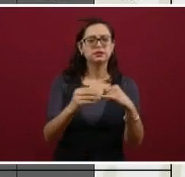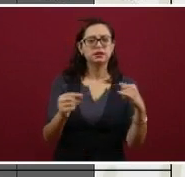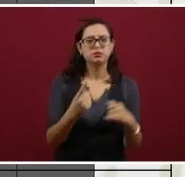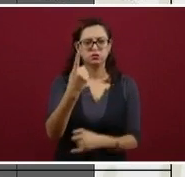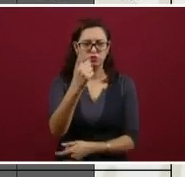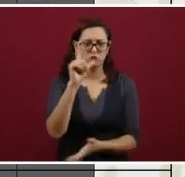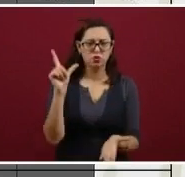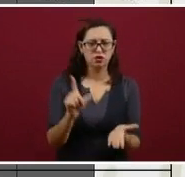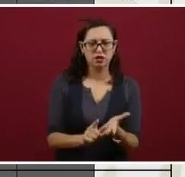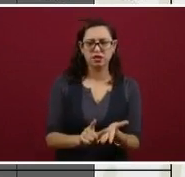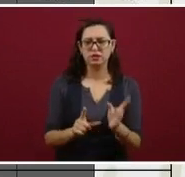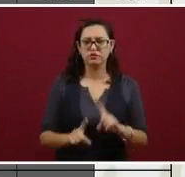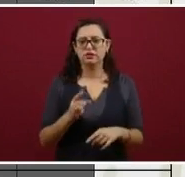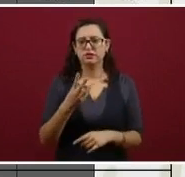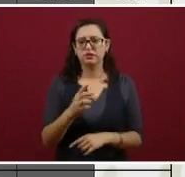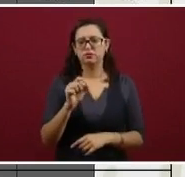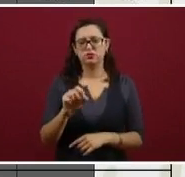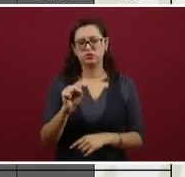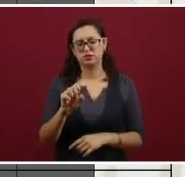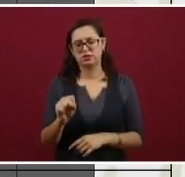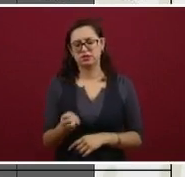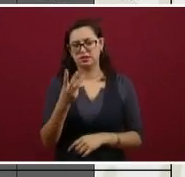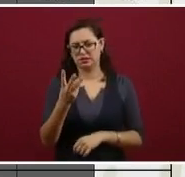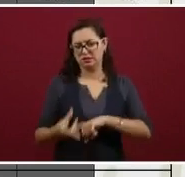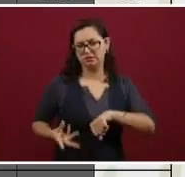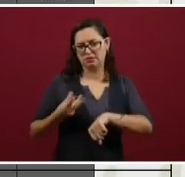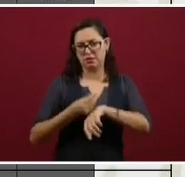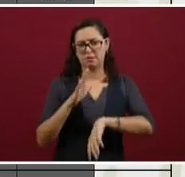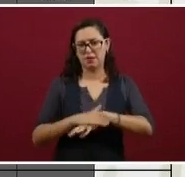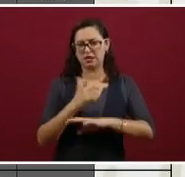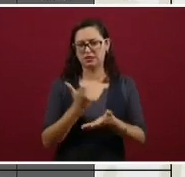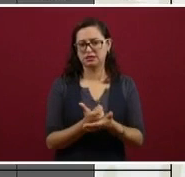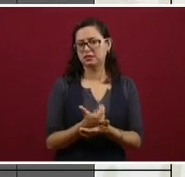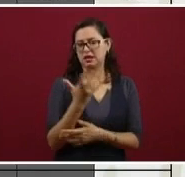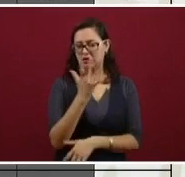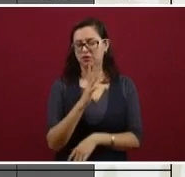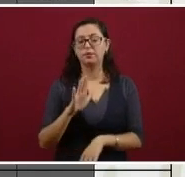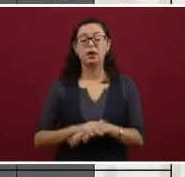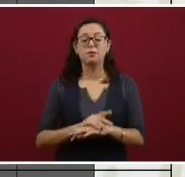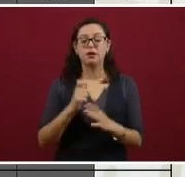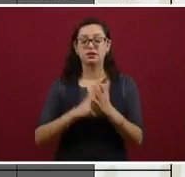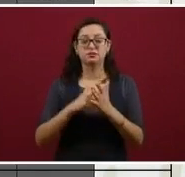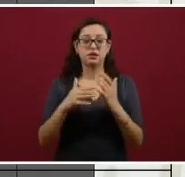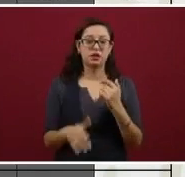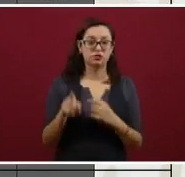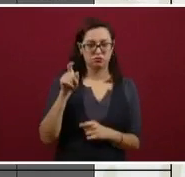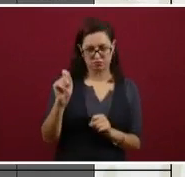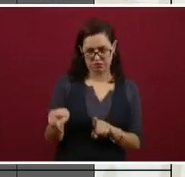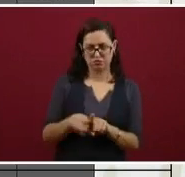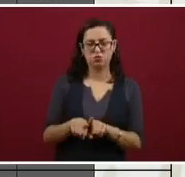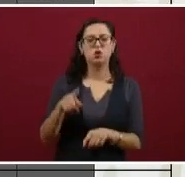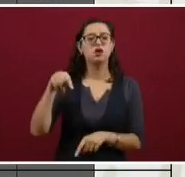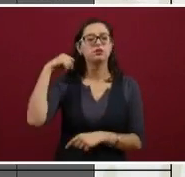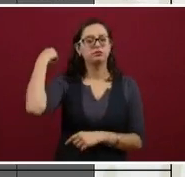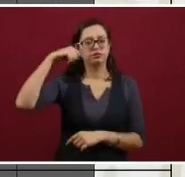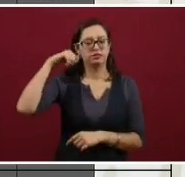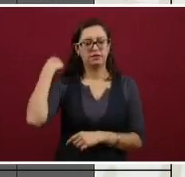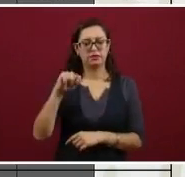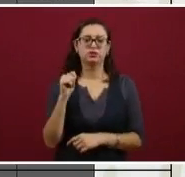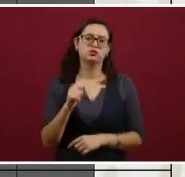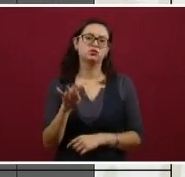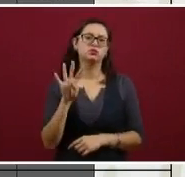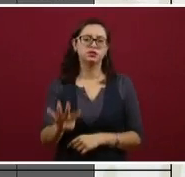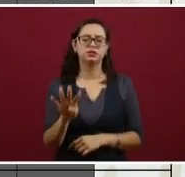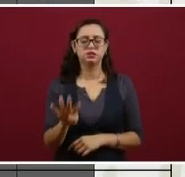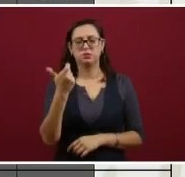de 3 pesos 63 centavos. Y la más económica la encontramos en Macuspana, Tabasco, a 19 pesos